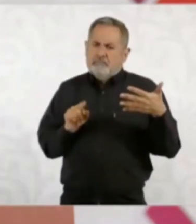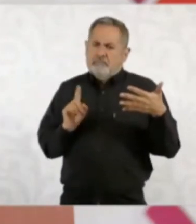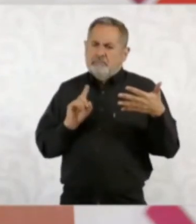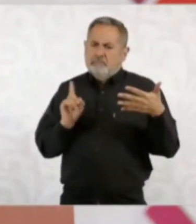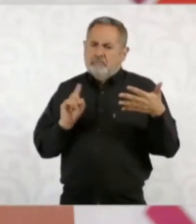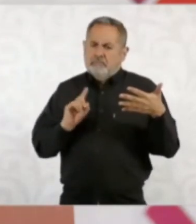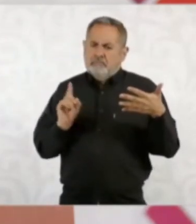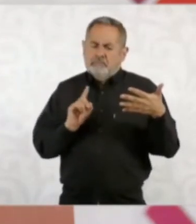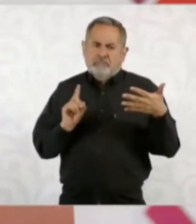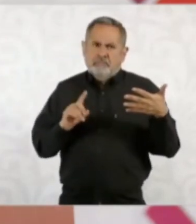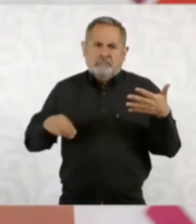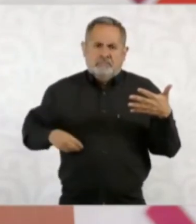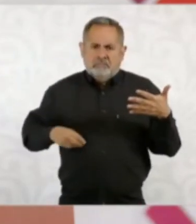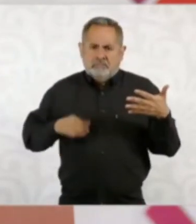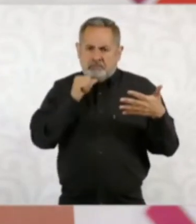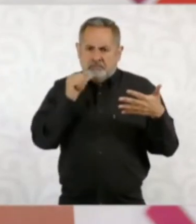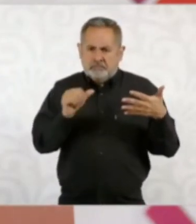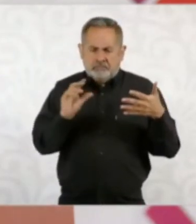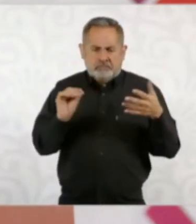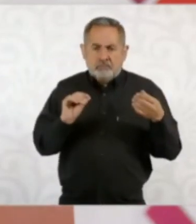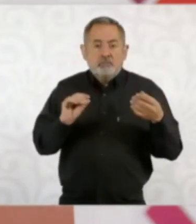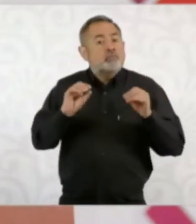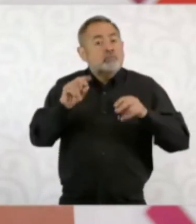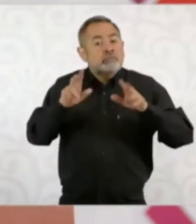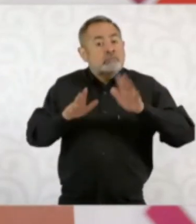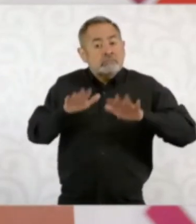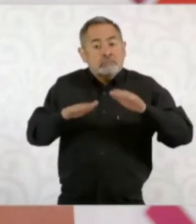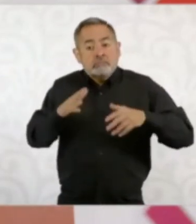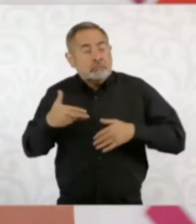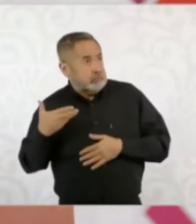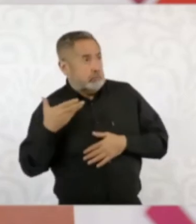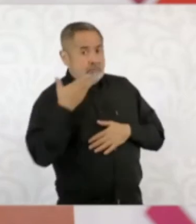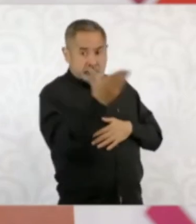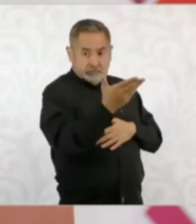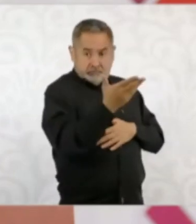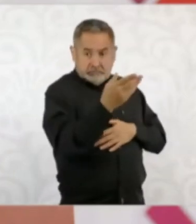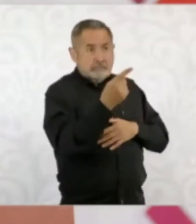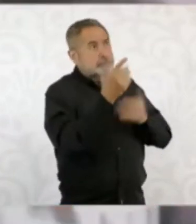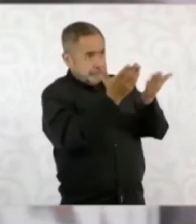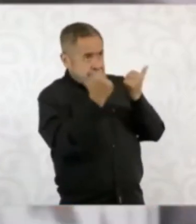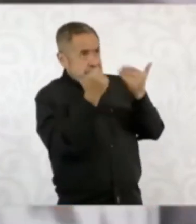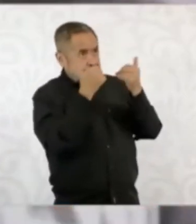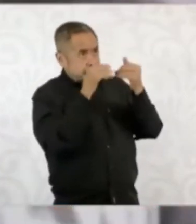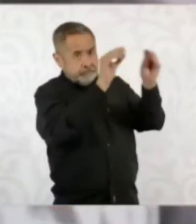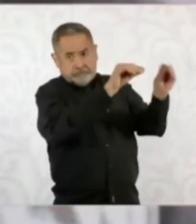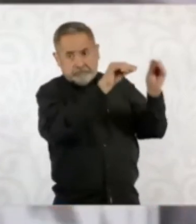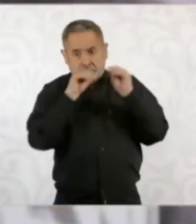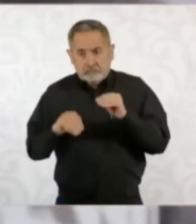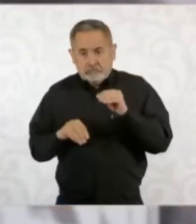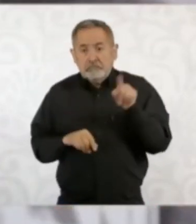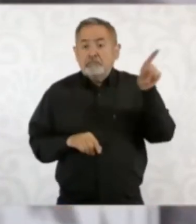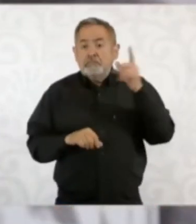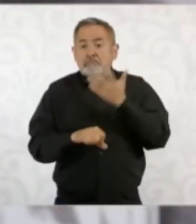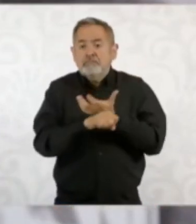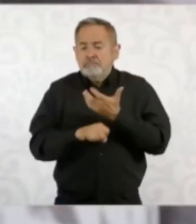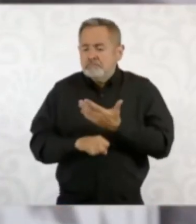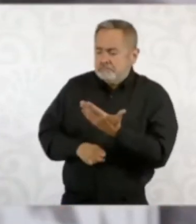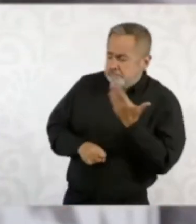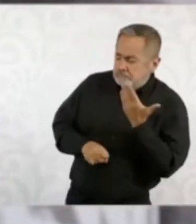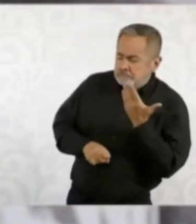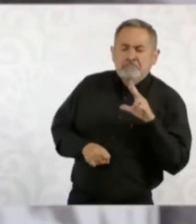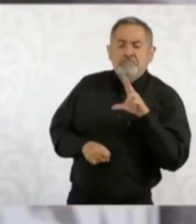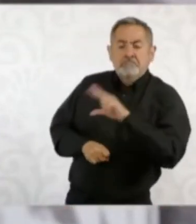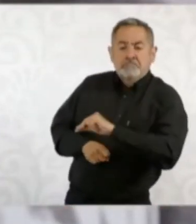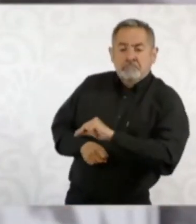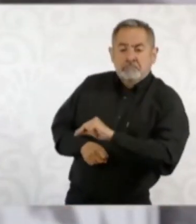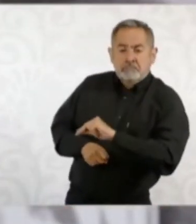extradición, o como nosotros cuando hemos solicitado extradiciones en Estados Unidos, que también para ellos no ha sido procedente y también, más que negarse, pues no